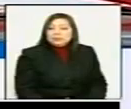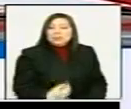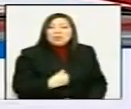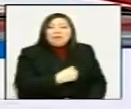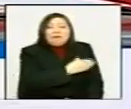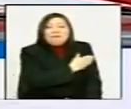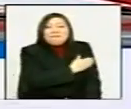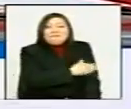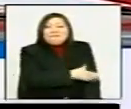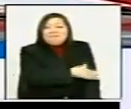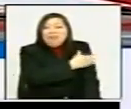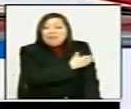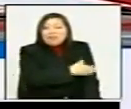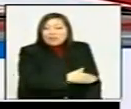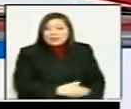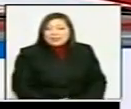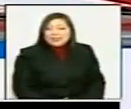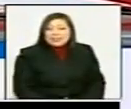favorecimientos